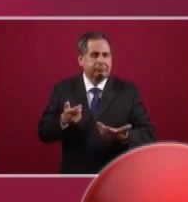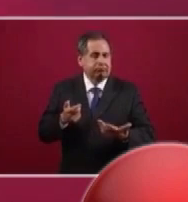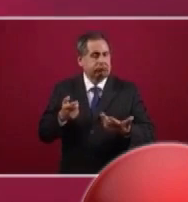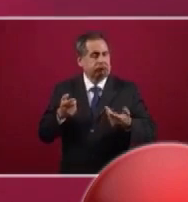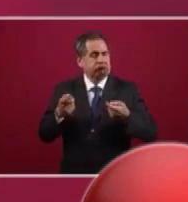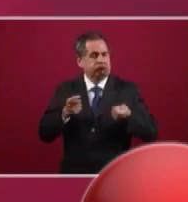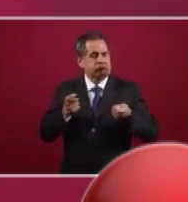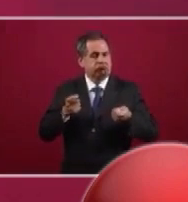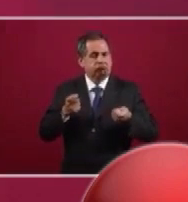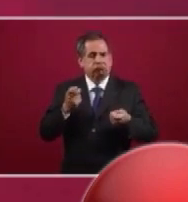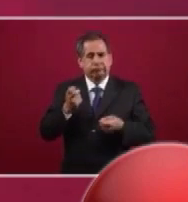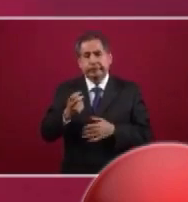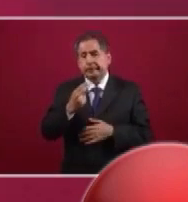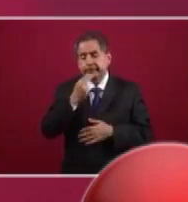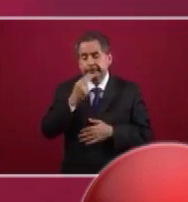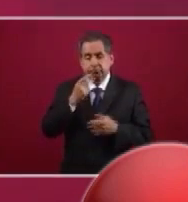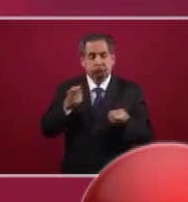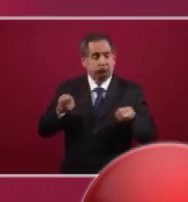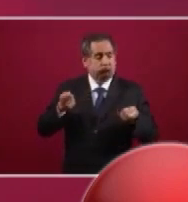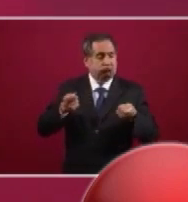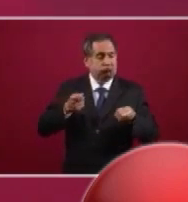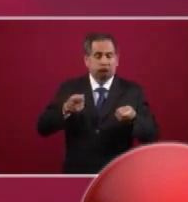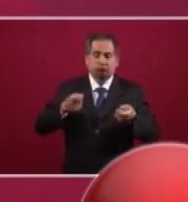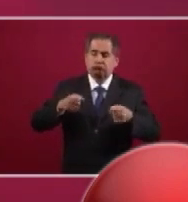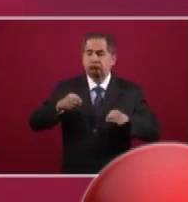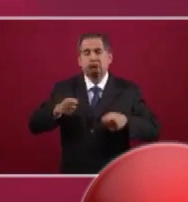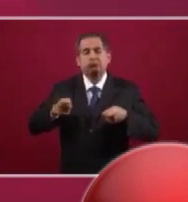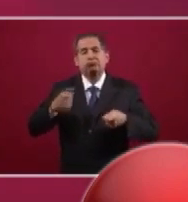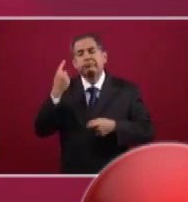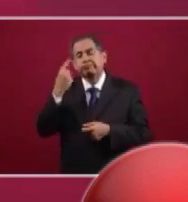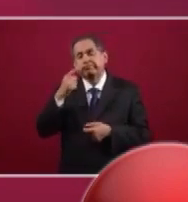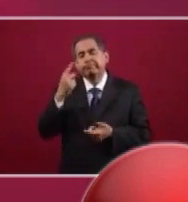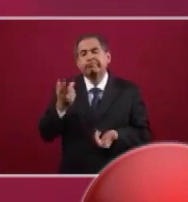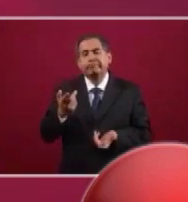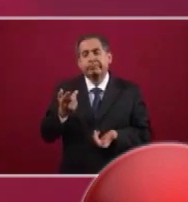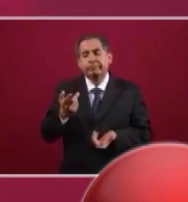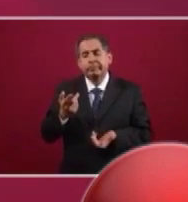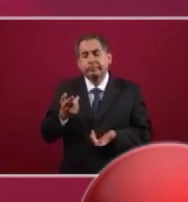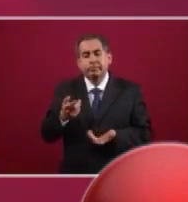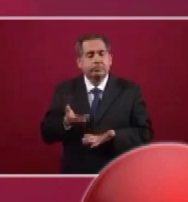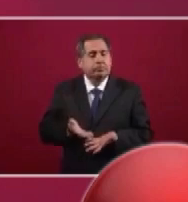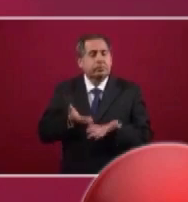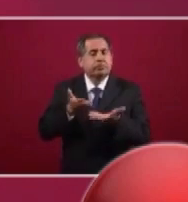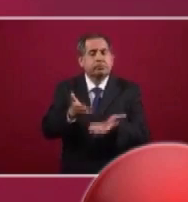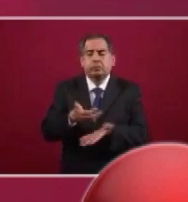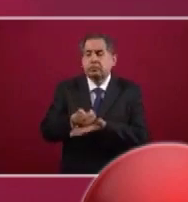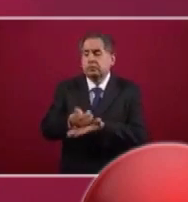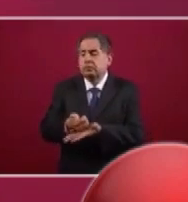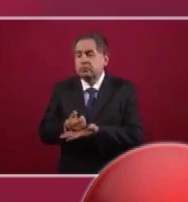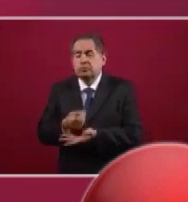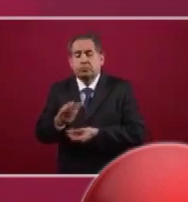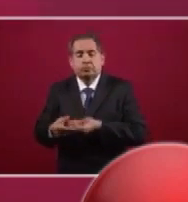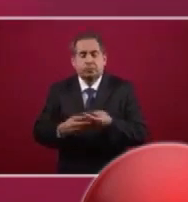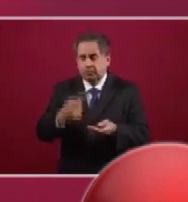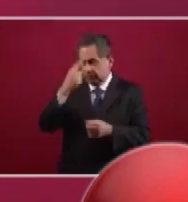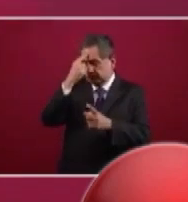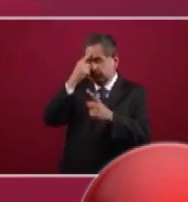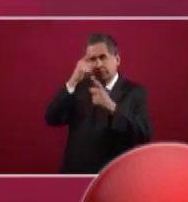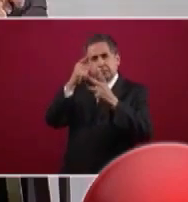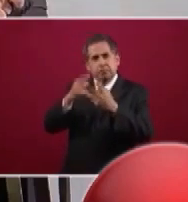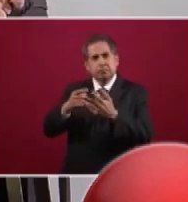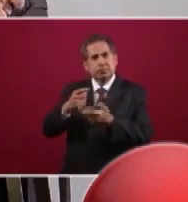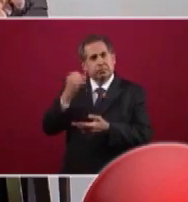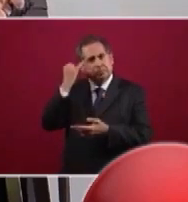Solo sirve y se convierte en virtud cuando se pone al servicio de los demás, cuando hay ideales, cuando hay